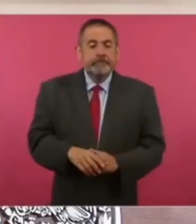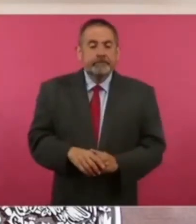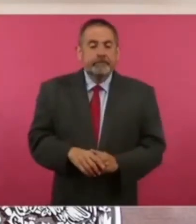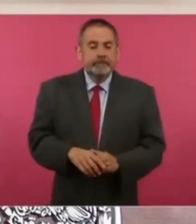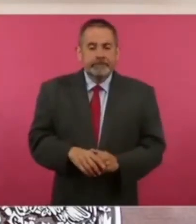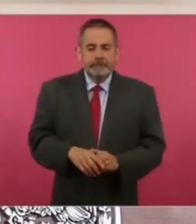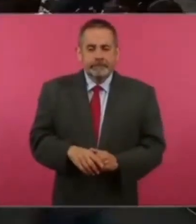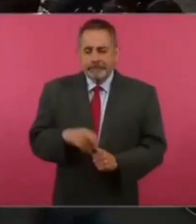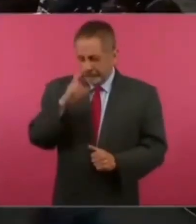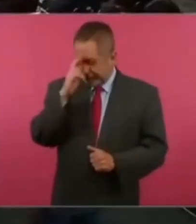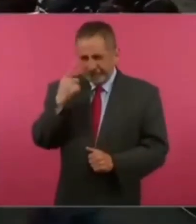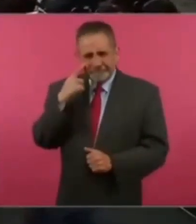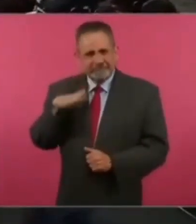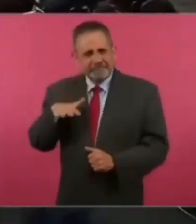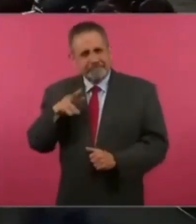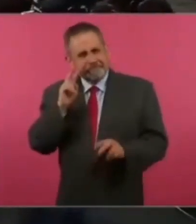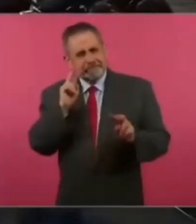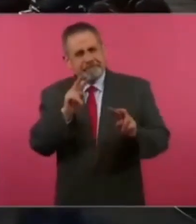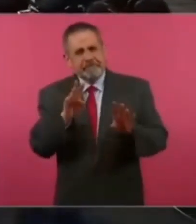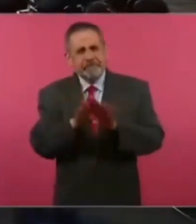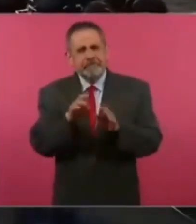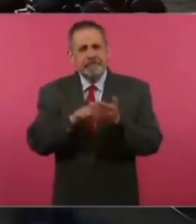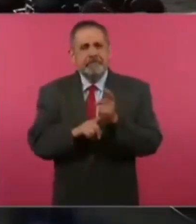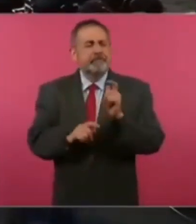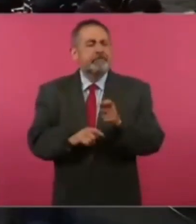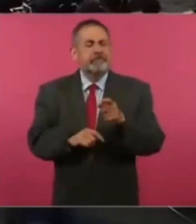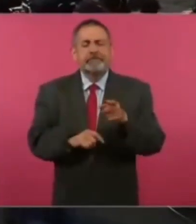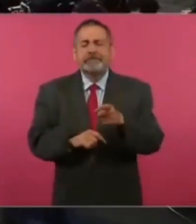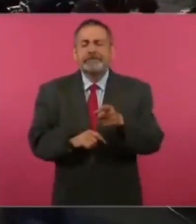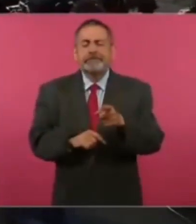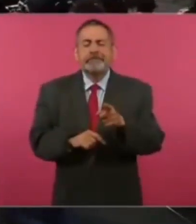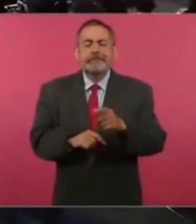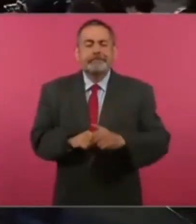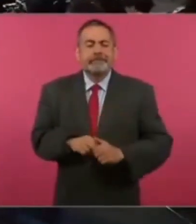ustedes estaban viendo si sacaban